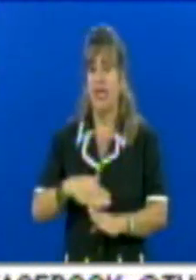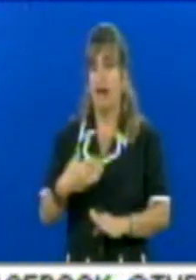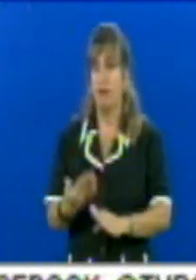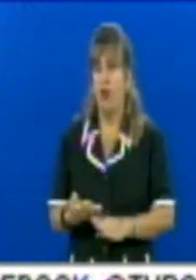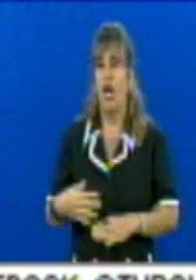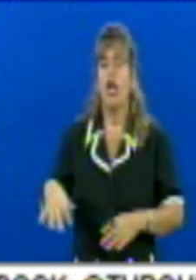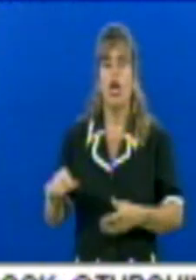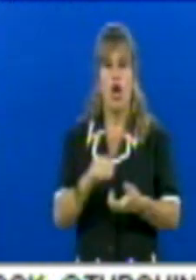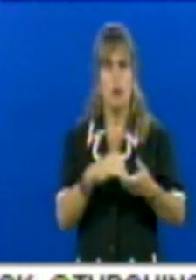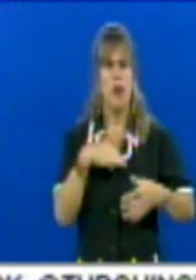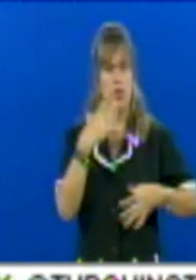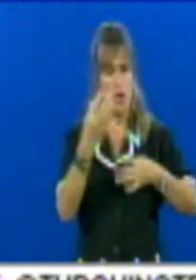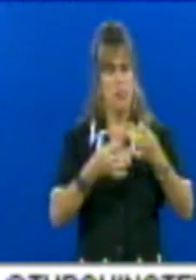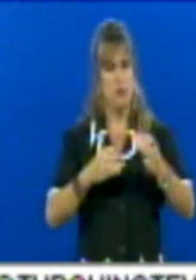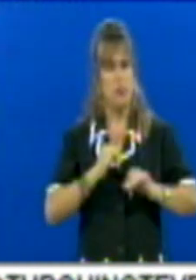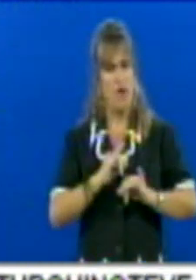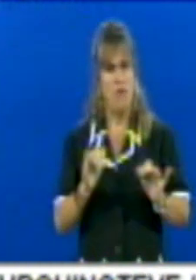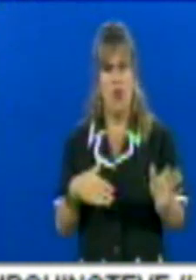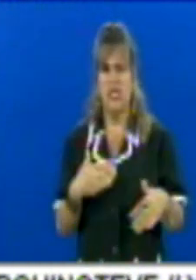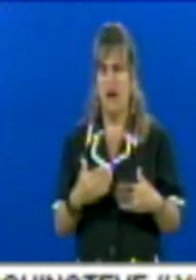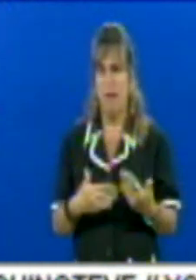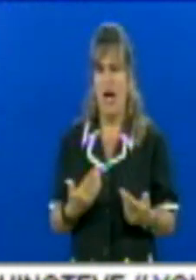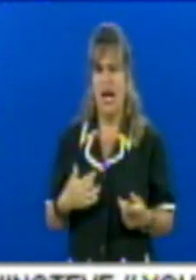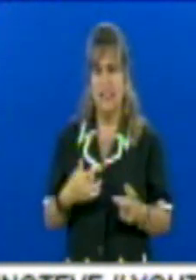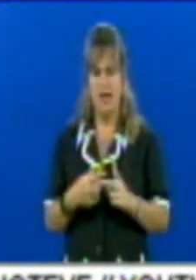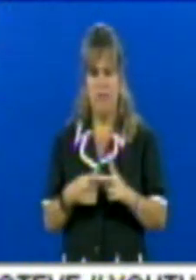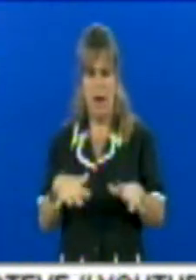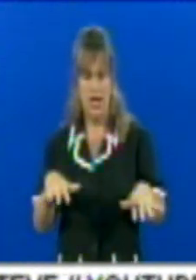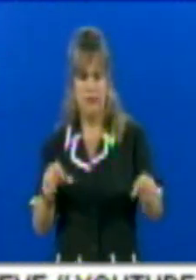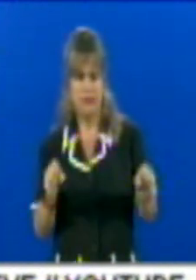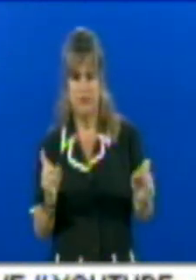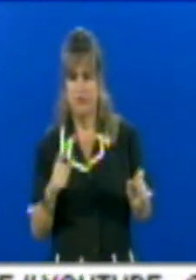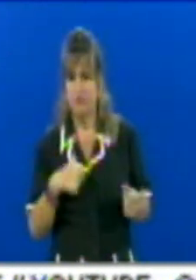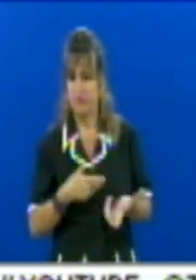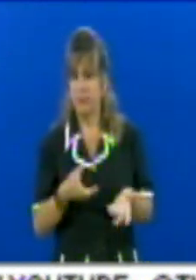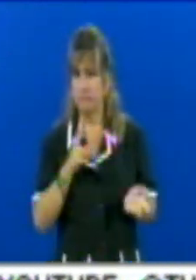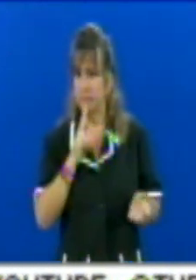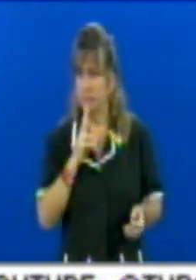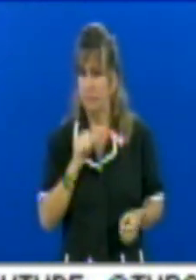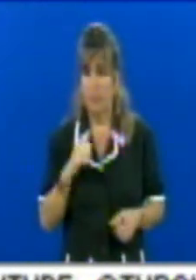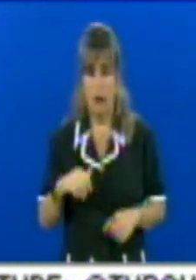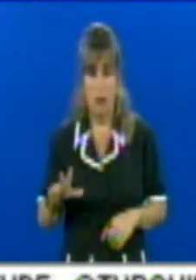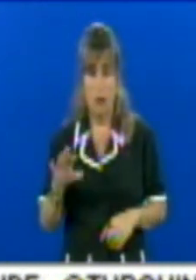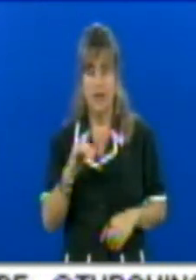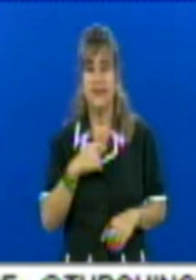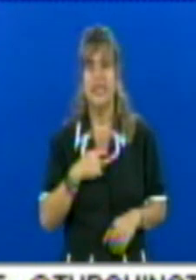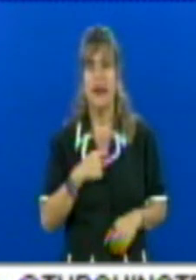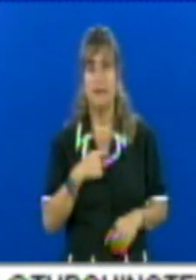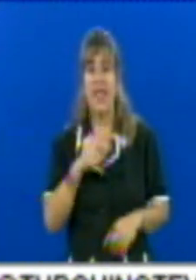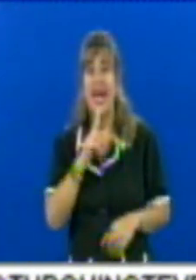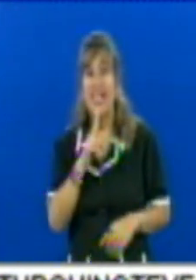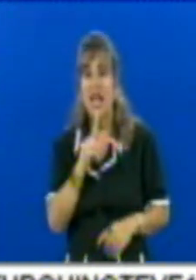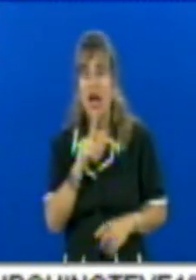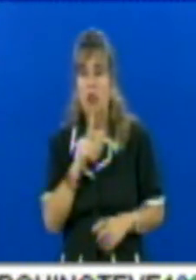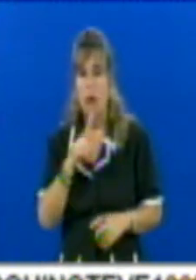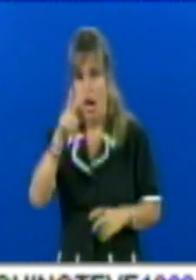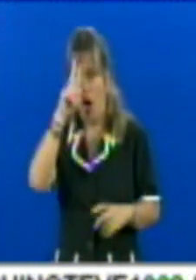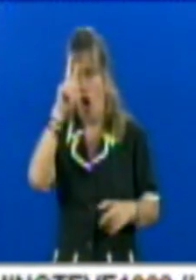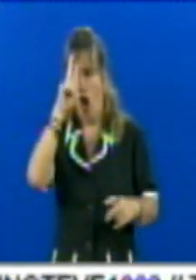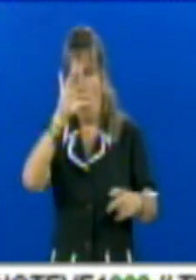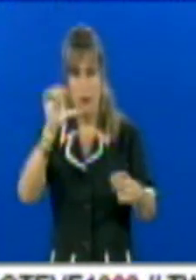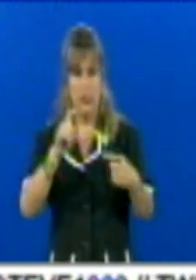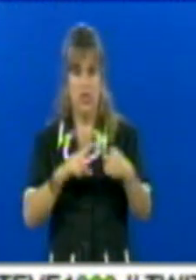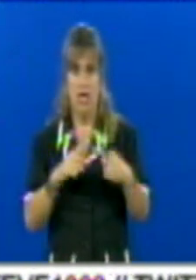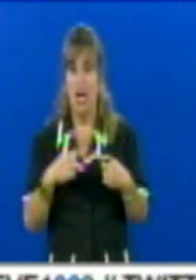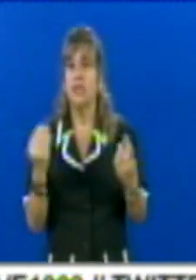compañeros, y vamos a informar también qué cosas estamos haciendo para eso. Como decíamos, el agua tiene que ver con los hospitales. Nosotros